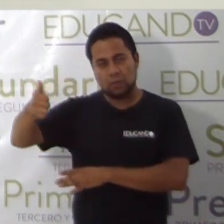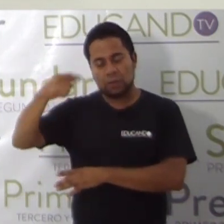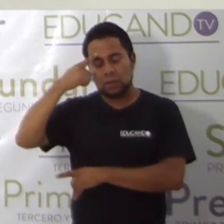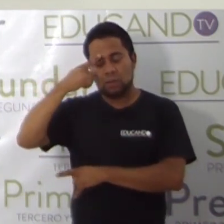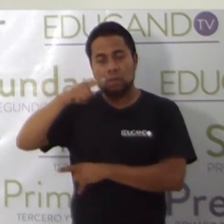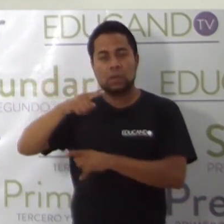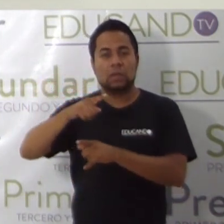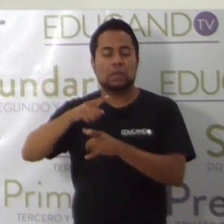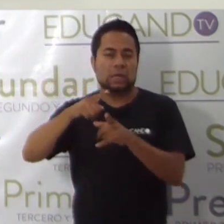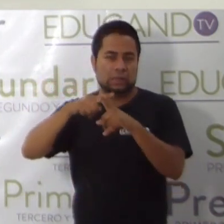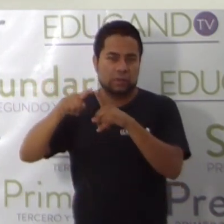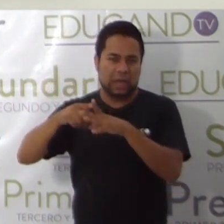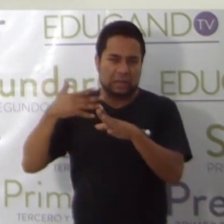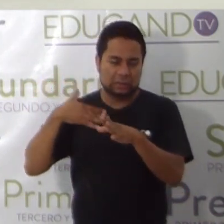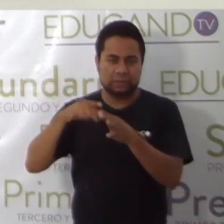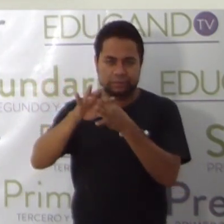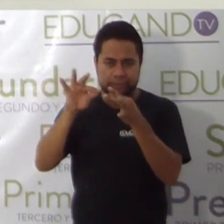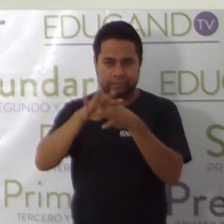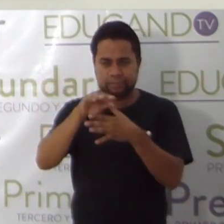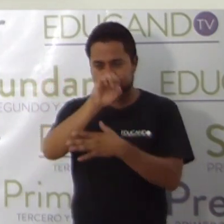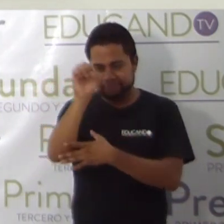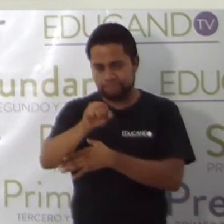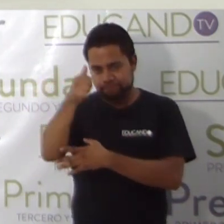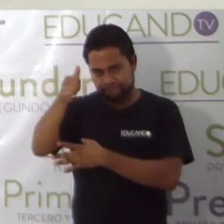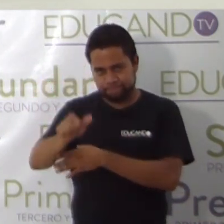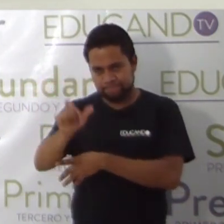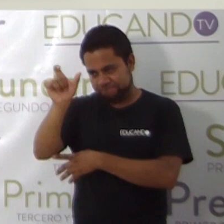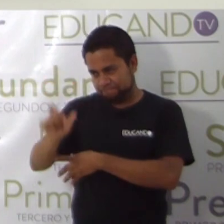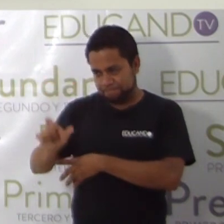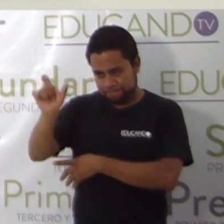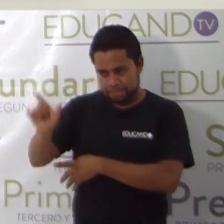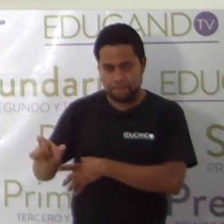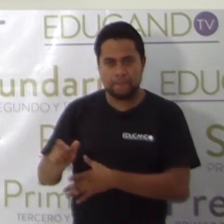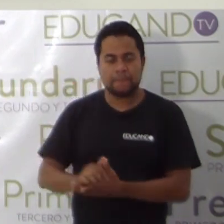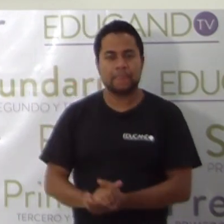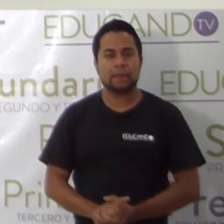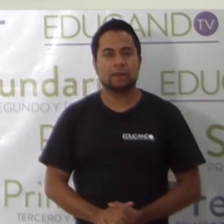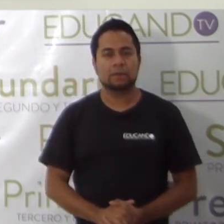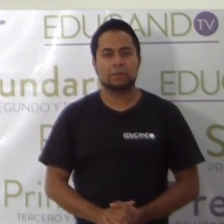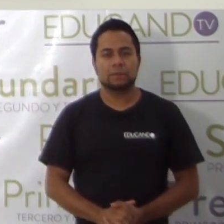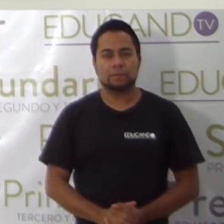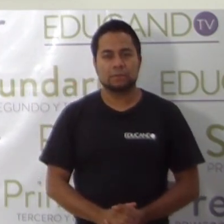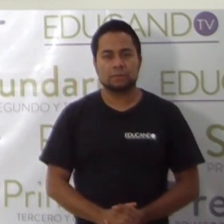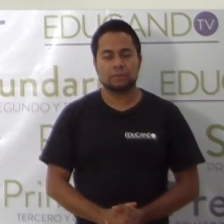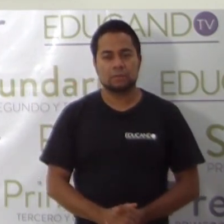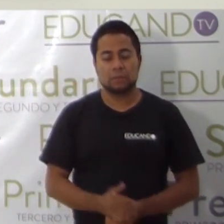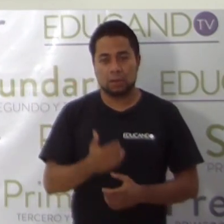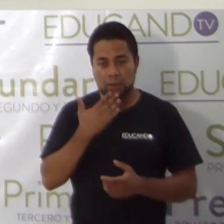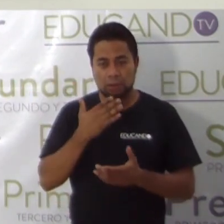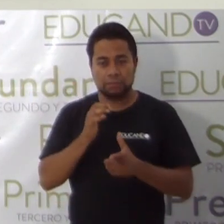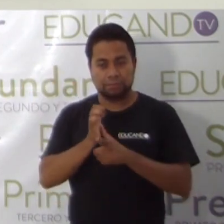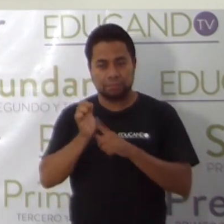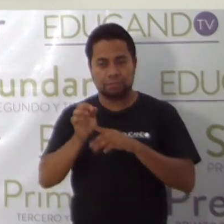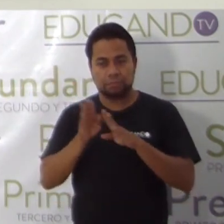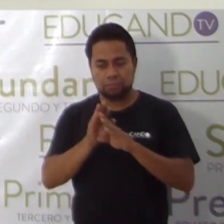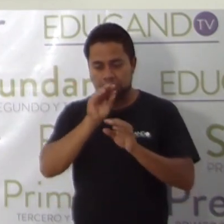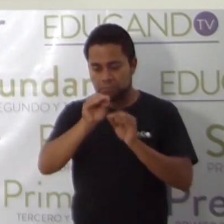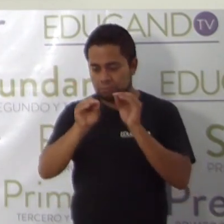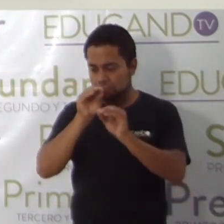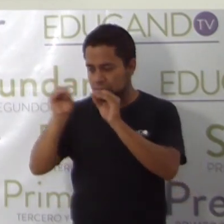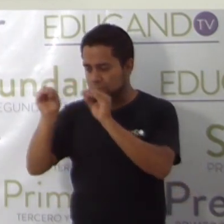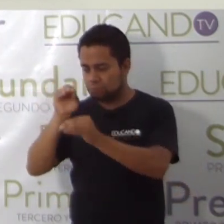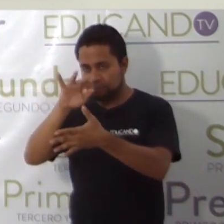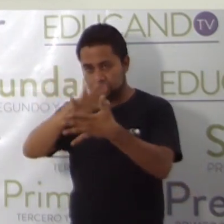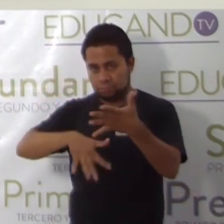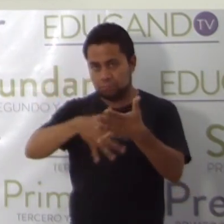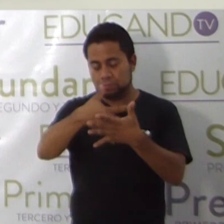la definición que vimos hace un momento, ¿ok? Entonces vamos a darle sentido a esta tabla.